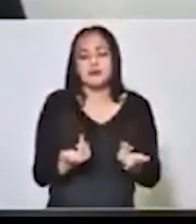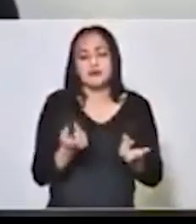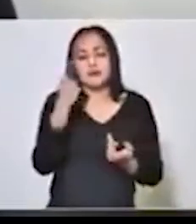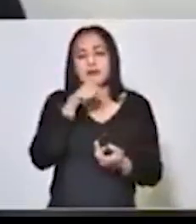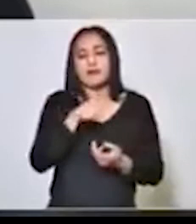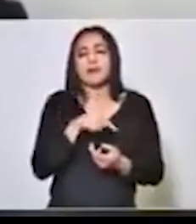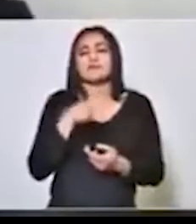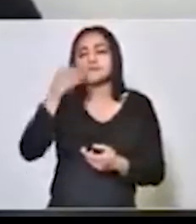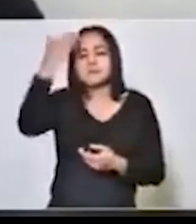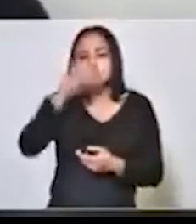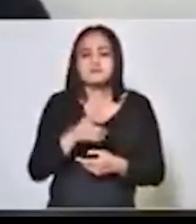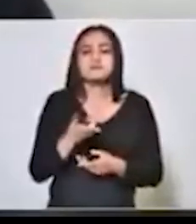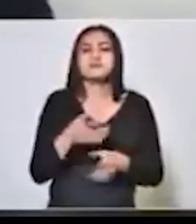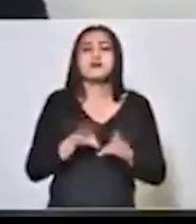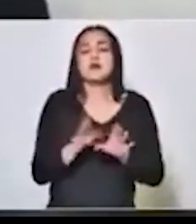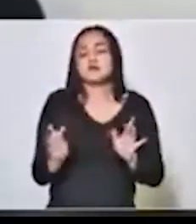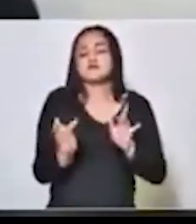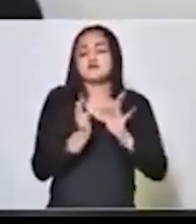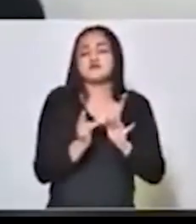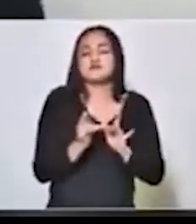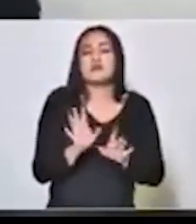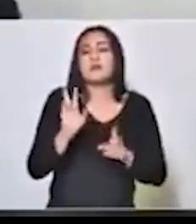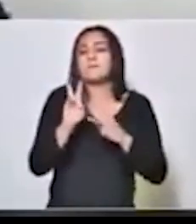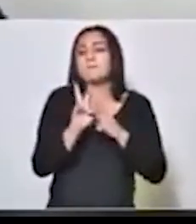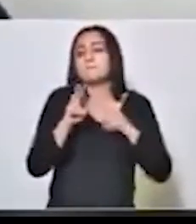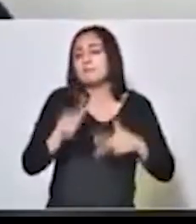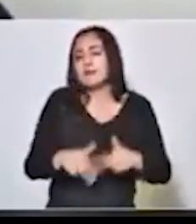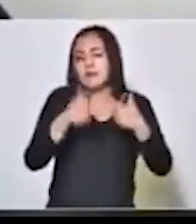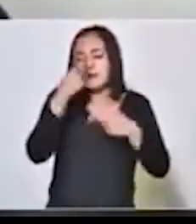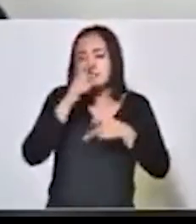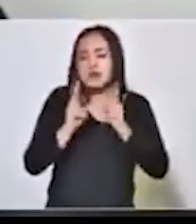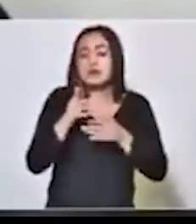que es como una consulta virtual, y de ahí hemos detectado